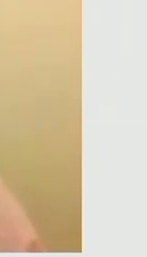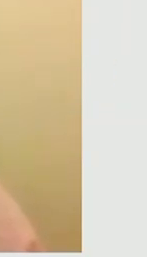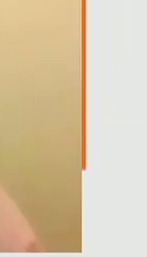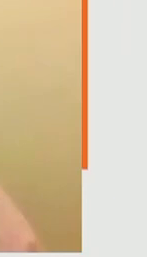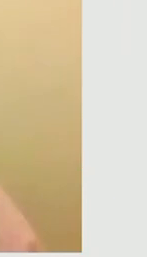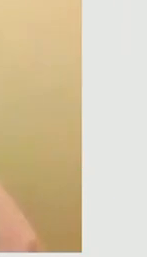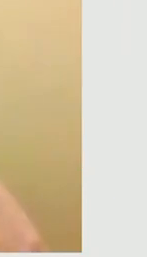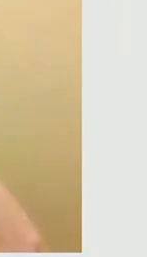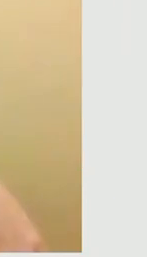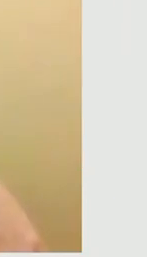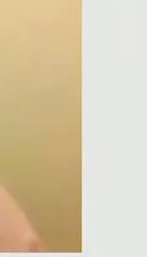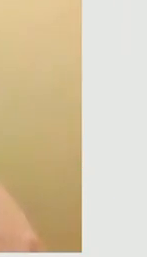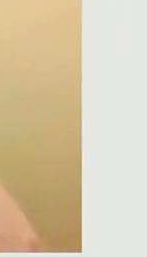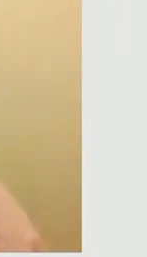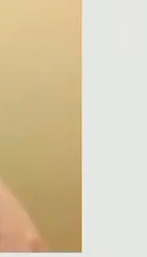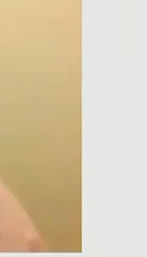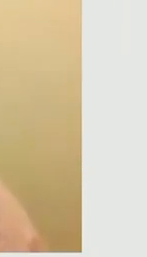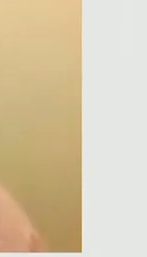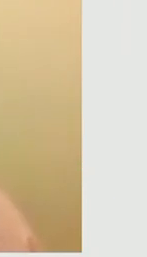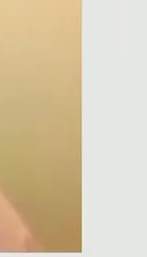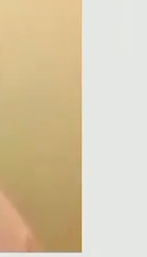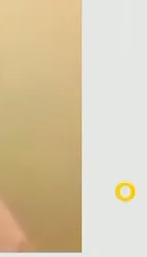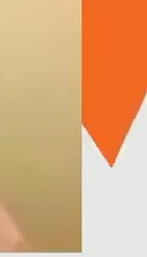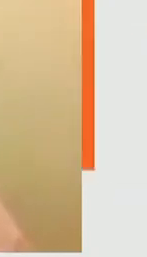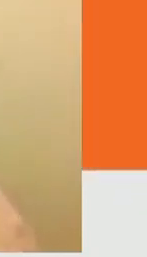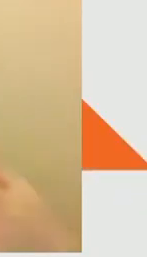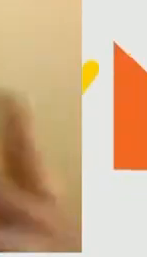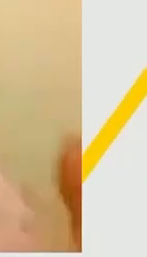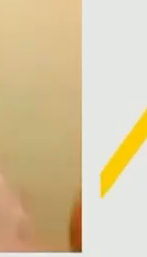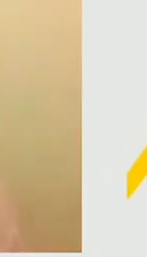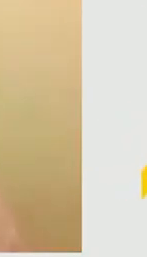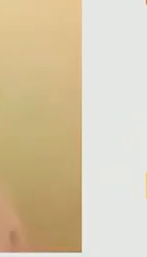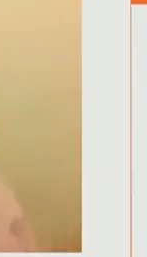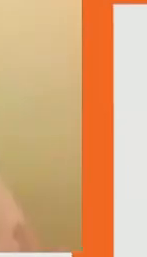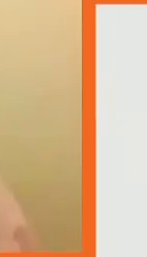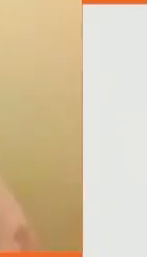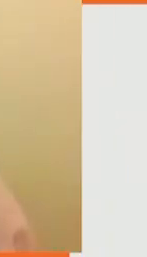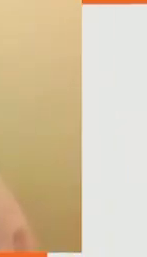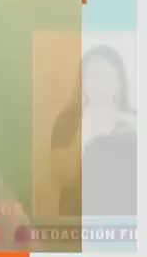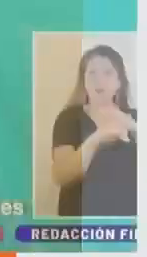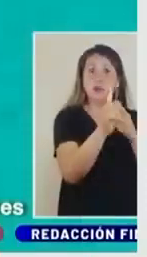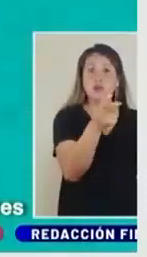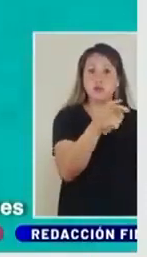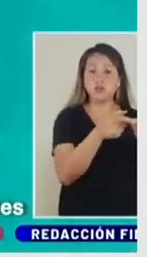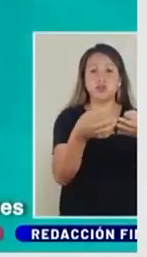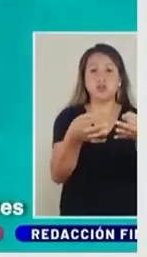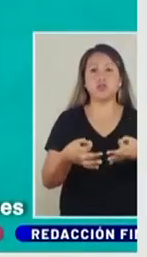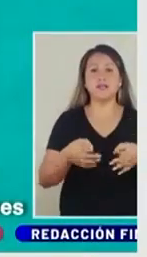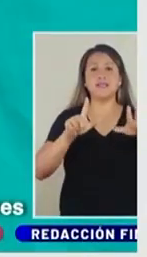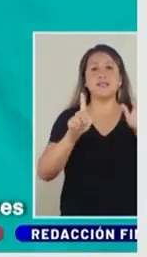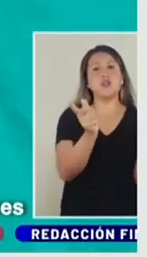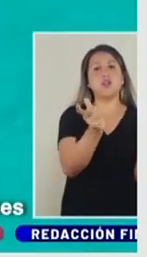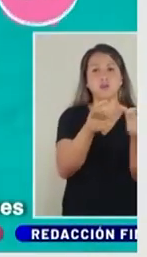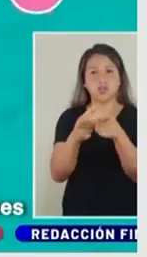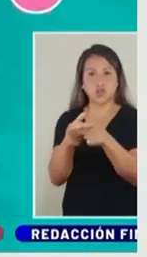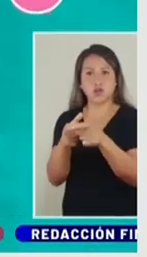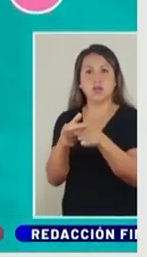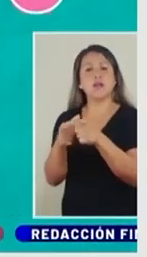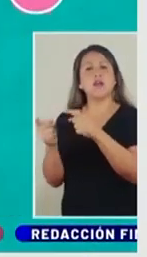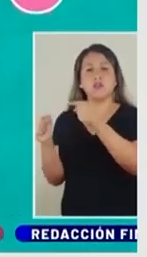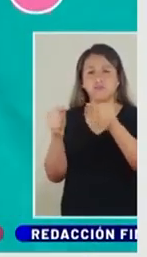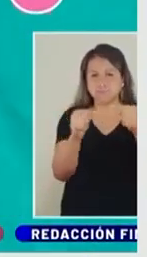era el artículo de pluralismo jurídico. Y básicamente esto es lo que se llama un principio. A los abogados les gusta hacer algunas metáforas, a mí también.